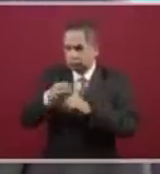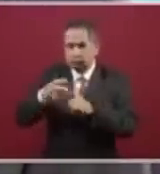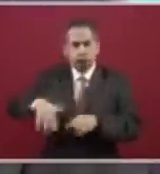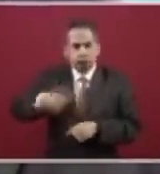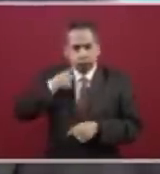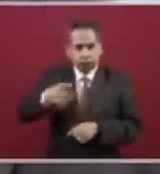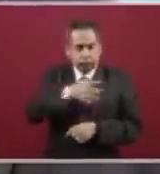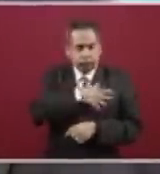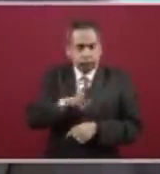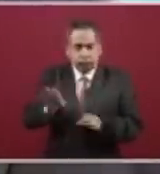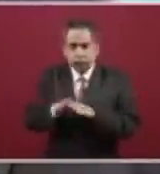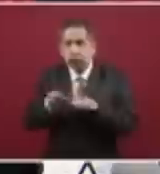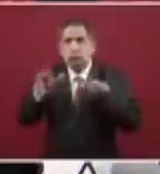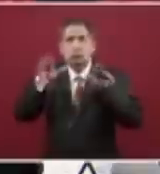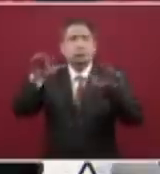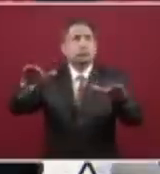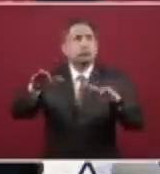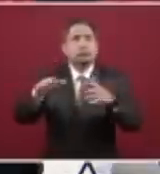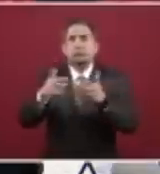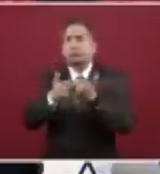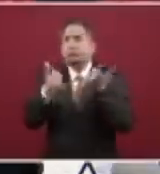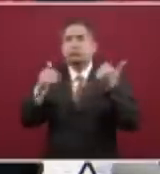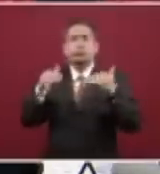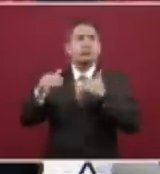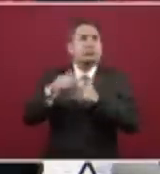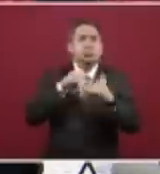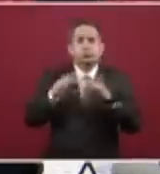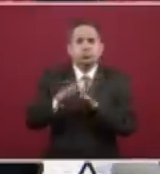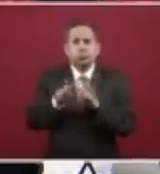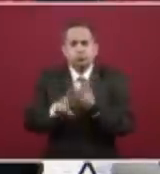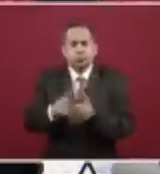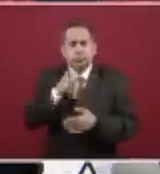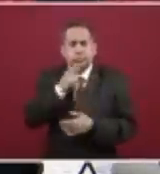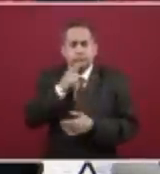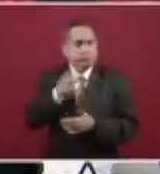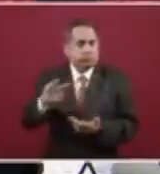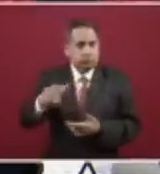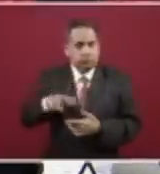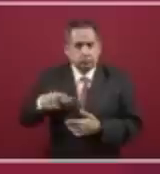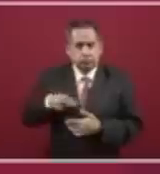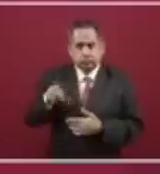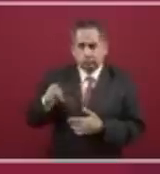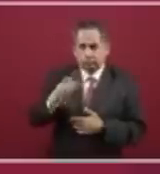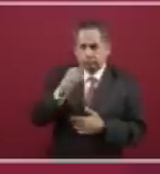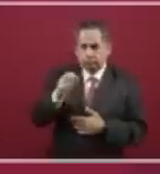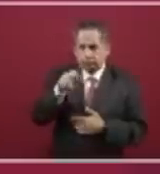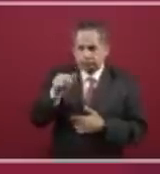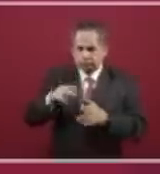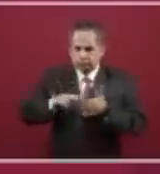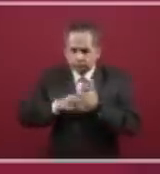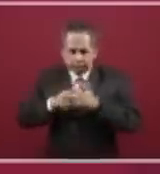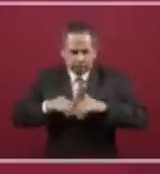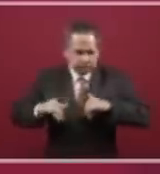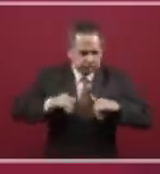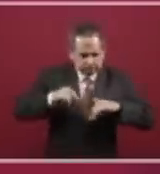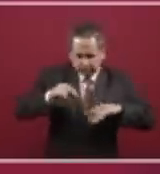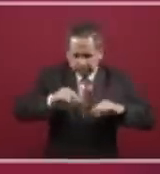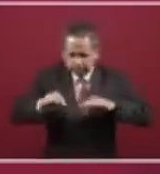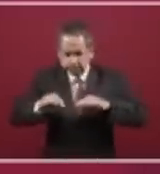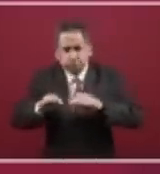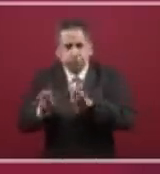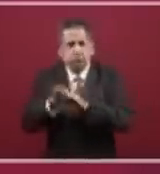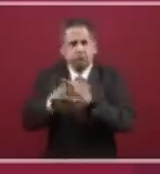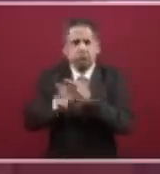del espacio aéreo en dónde la gente del ceneam está trabajando muy ampliamente con la